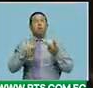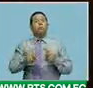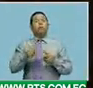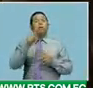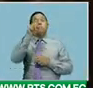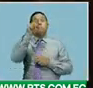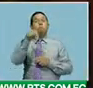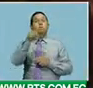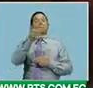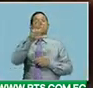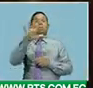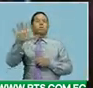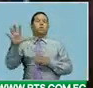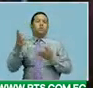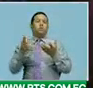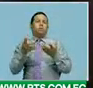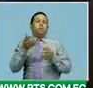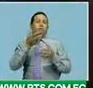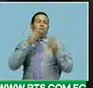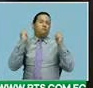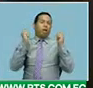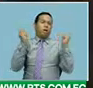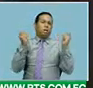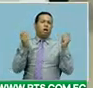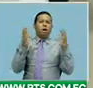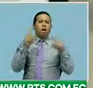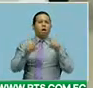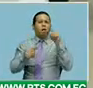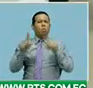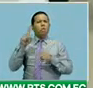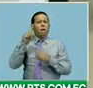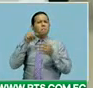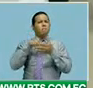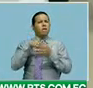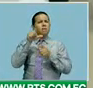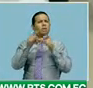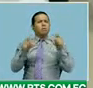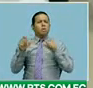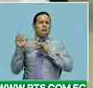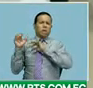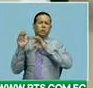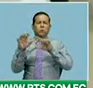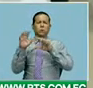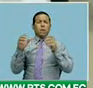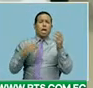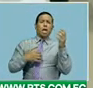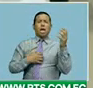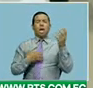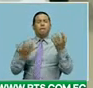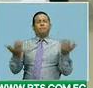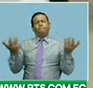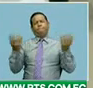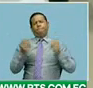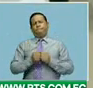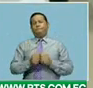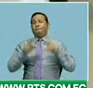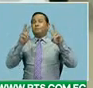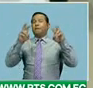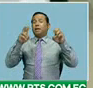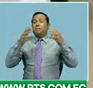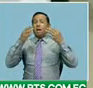fiestas, algunas de ellas hasta con 1.000 personas. Lastimosamente ha influido mucho el tema de Halloween, que no